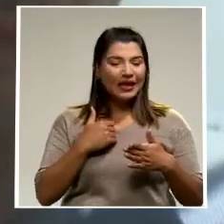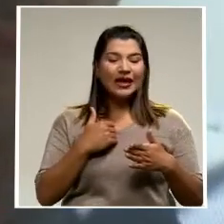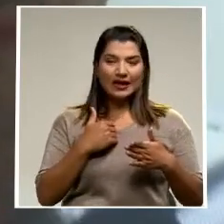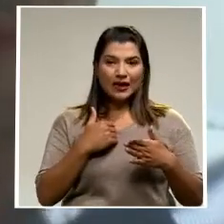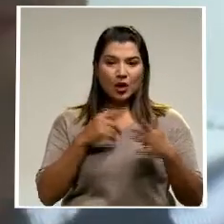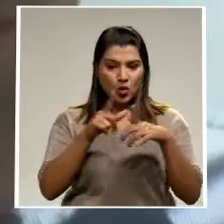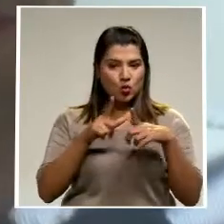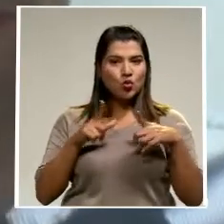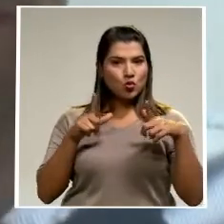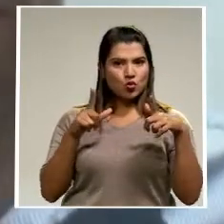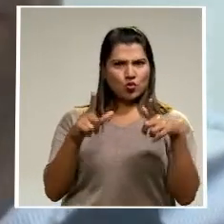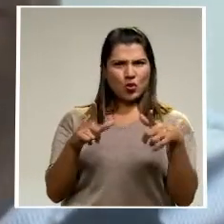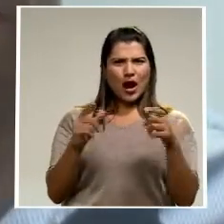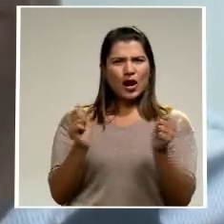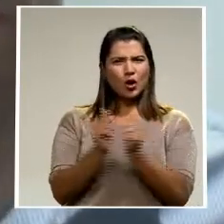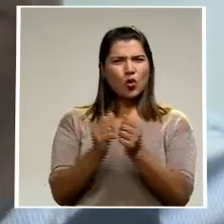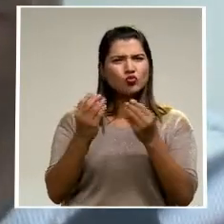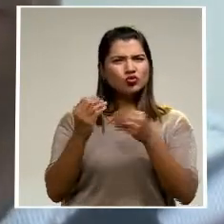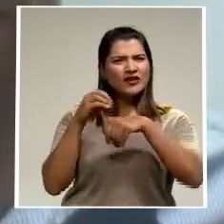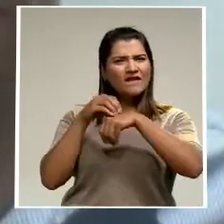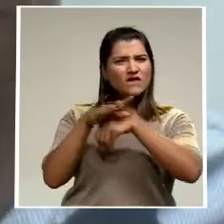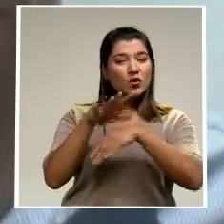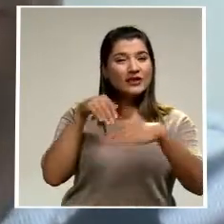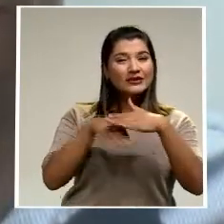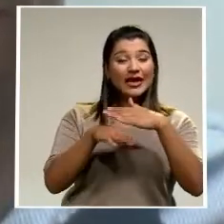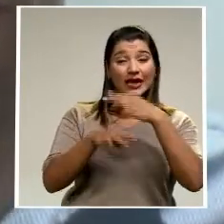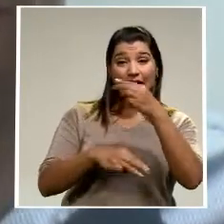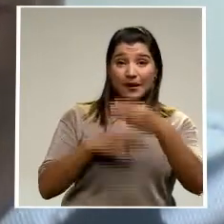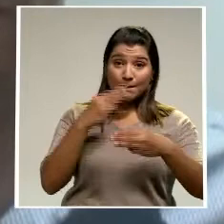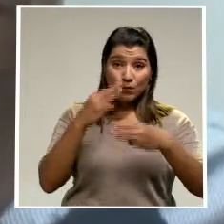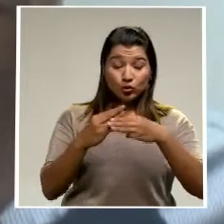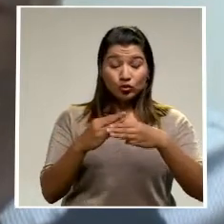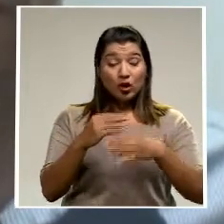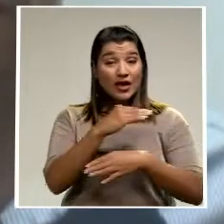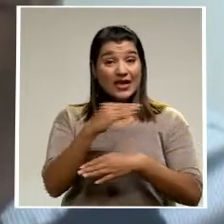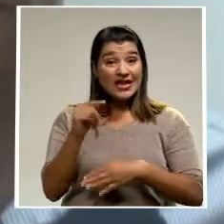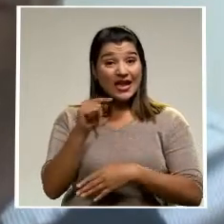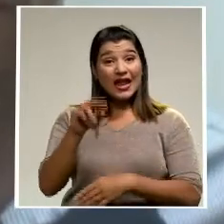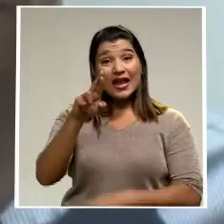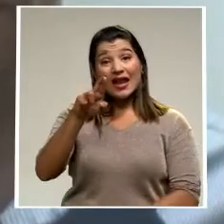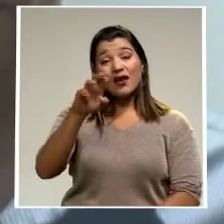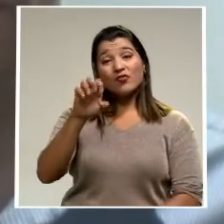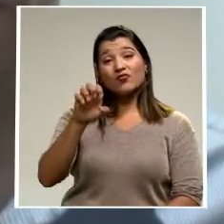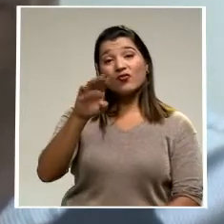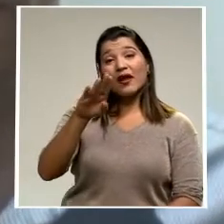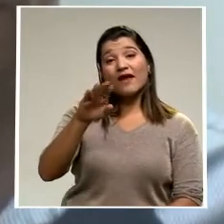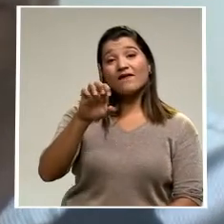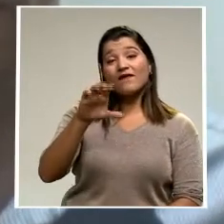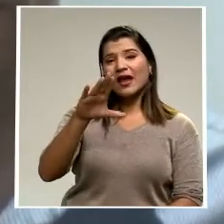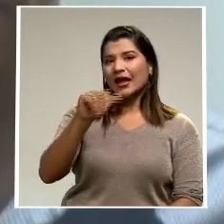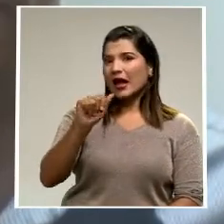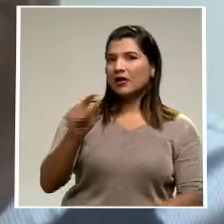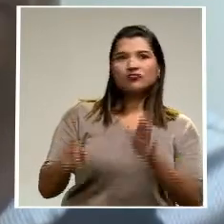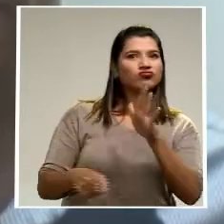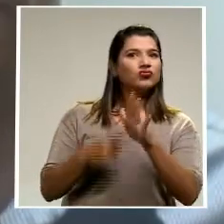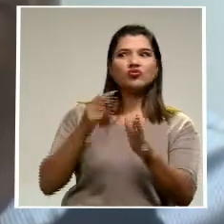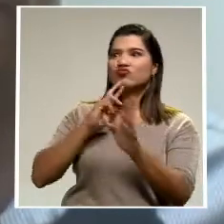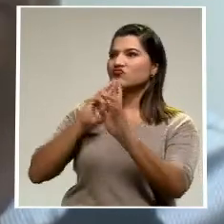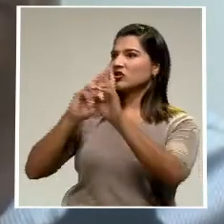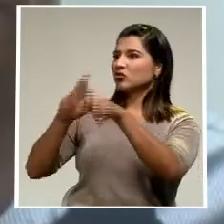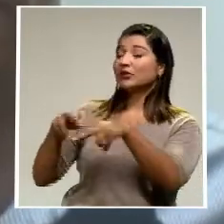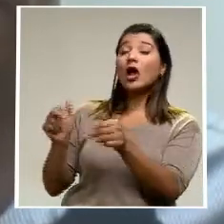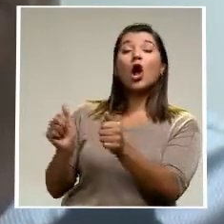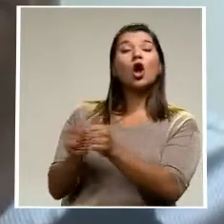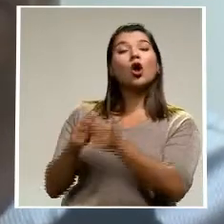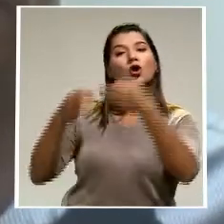posición de mayor influencia a nivel del mundo, y doña Rebeca muy rápidamente declina con muchísima